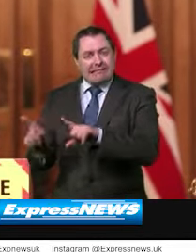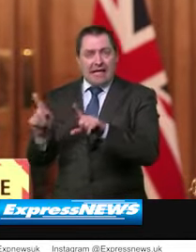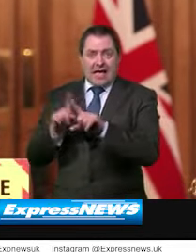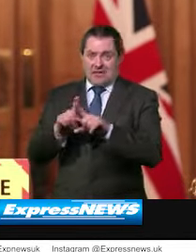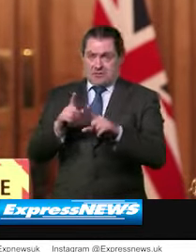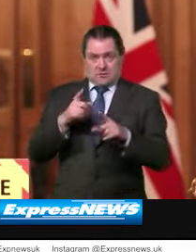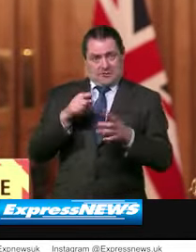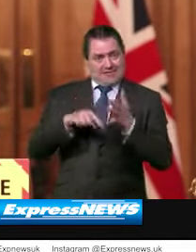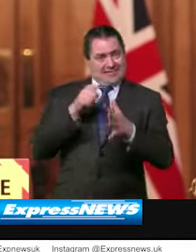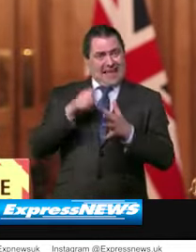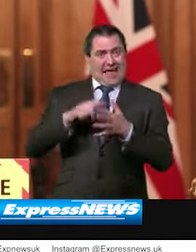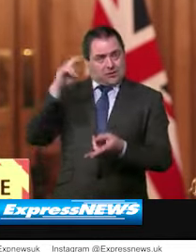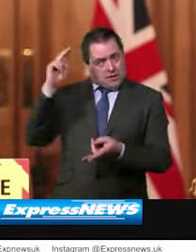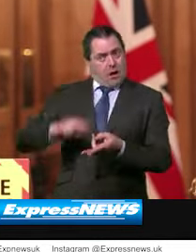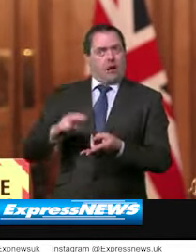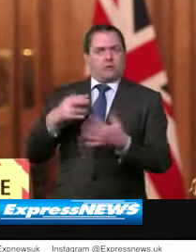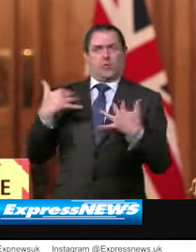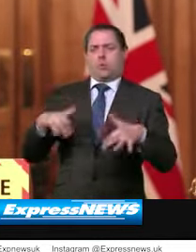moderna